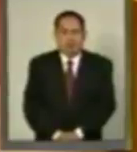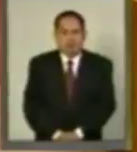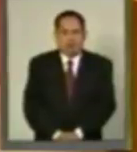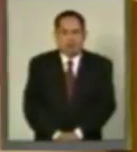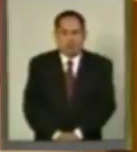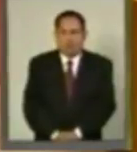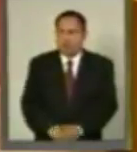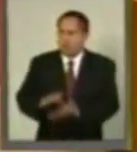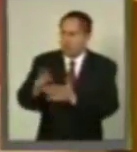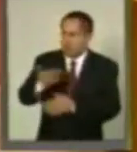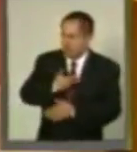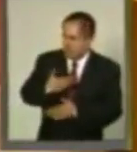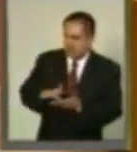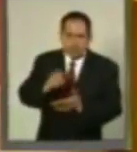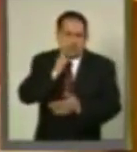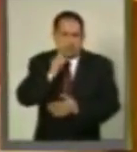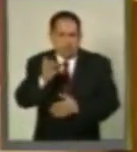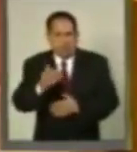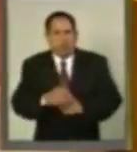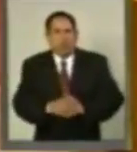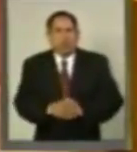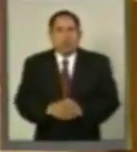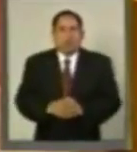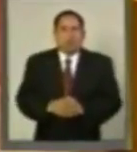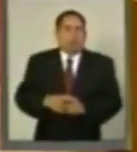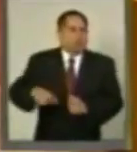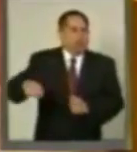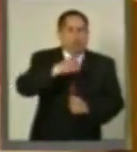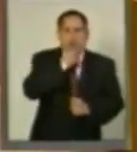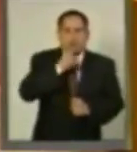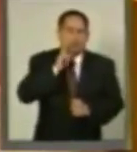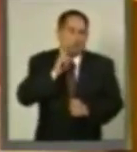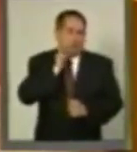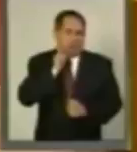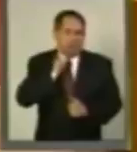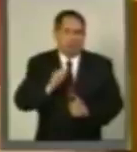Gracias, presidente. Senadora Araújo, senadoras y senadores.